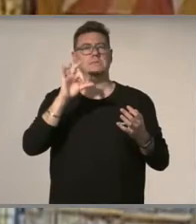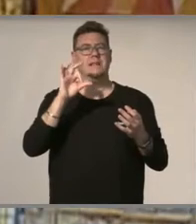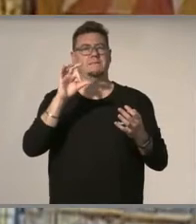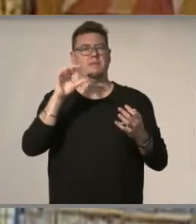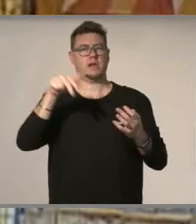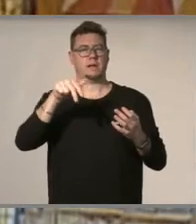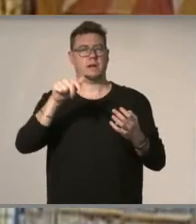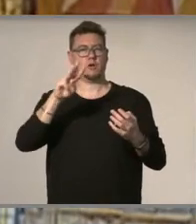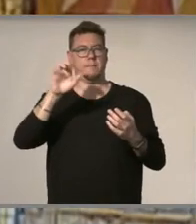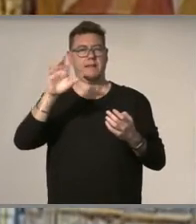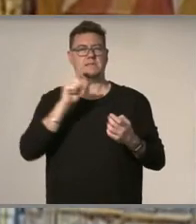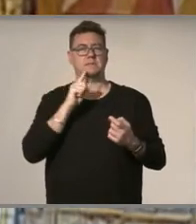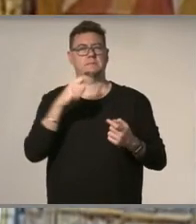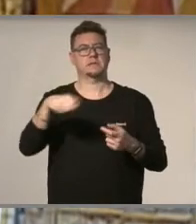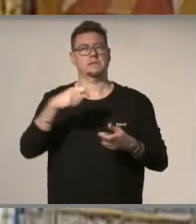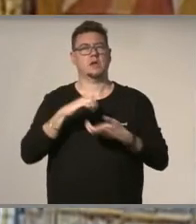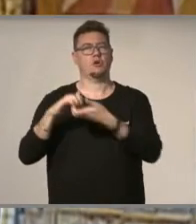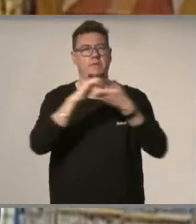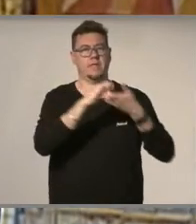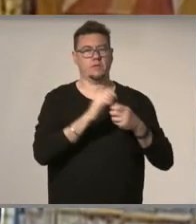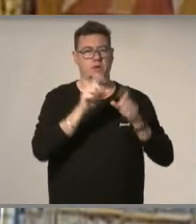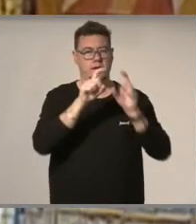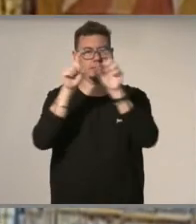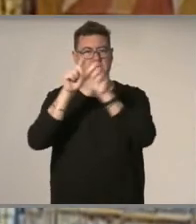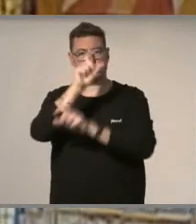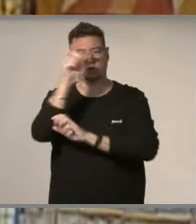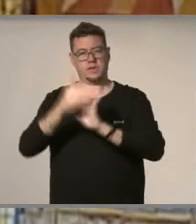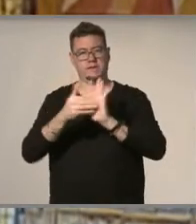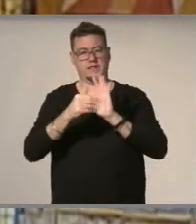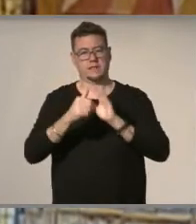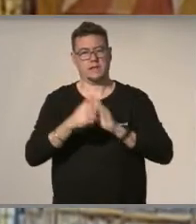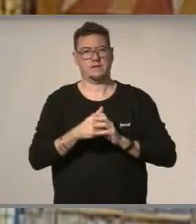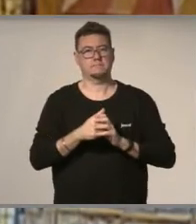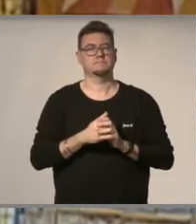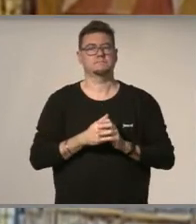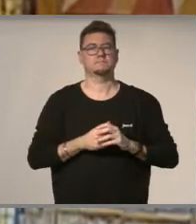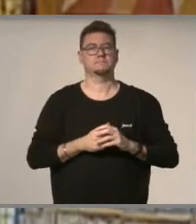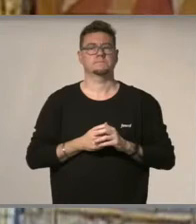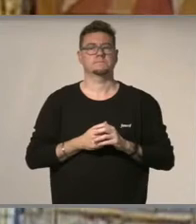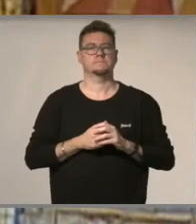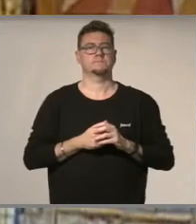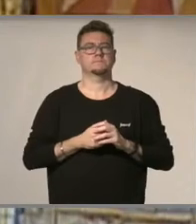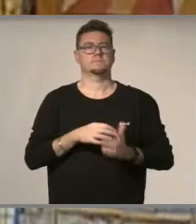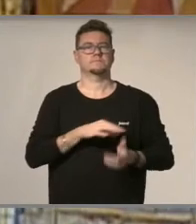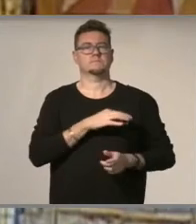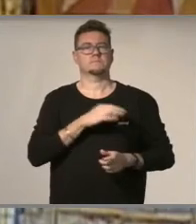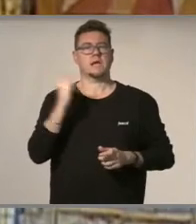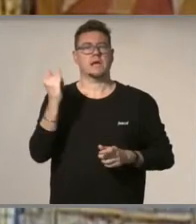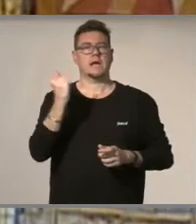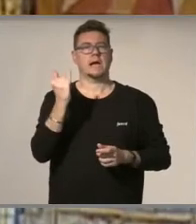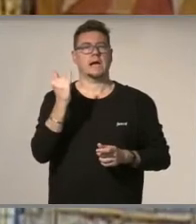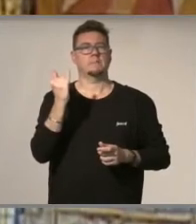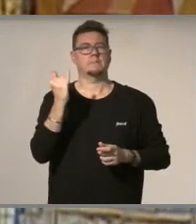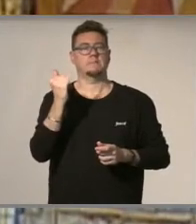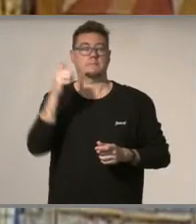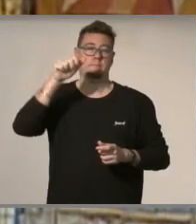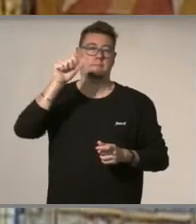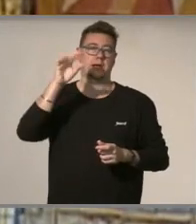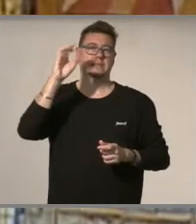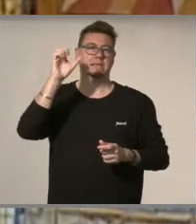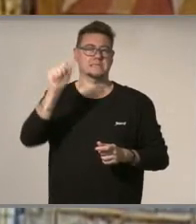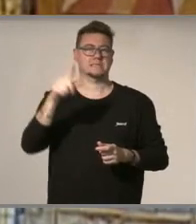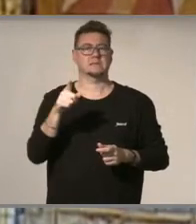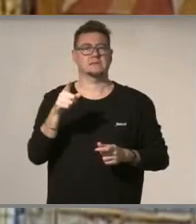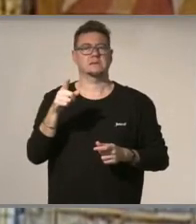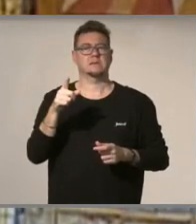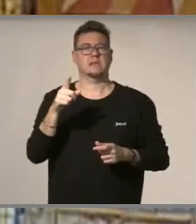Navarro Pradas, presidente de la Confederación de Empresarios de la Comunidad Valenciana, CEP. Señor don Jaume Matas